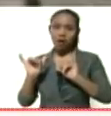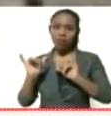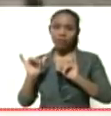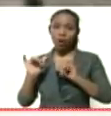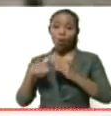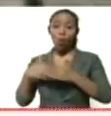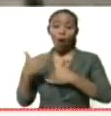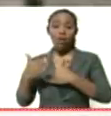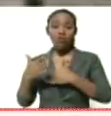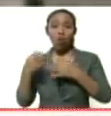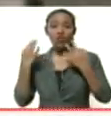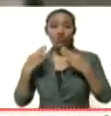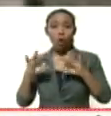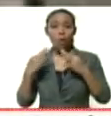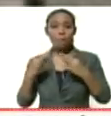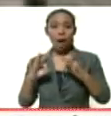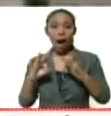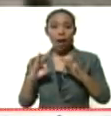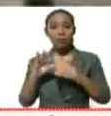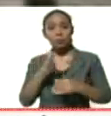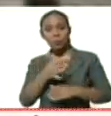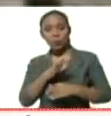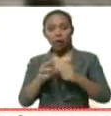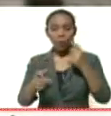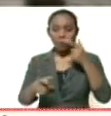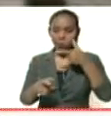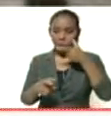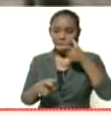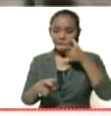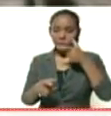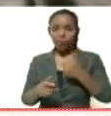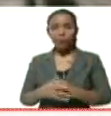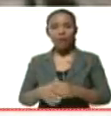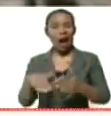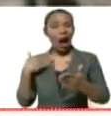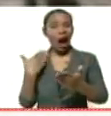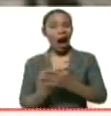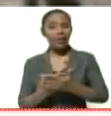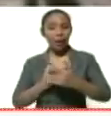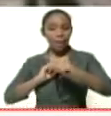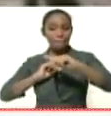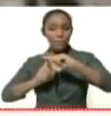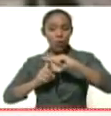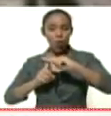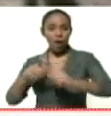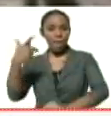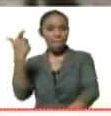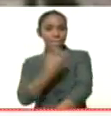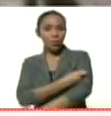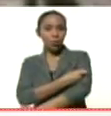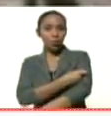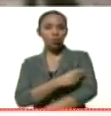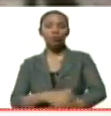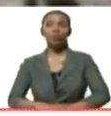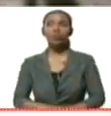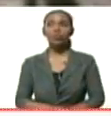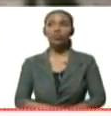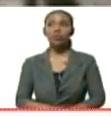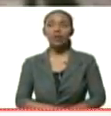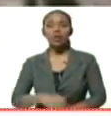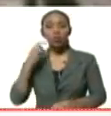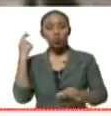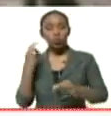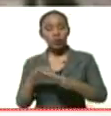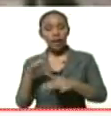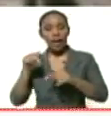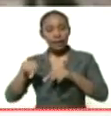cuando vayamos a la normalidad relativa y vigilada. Hasta que aparezca las vacunas y la cura a